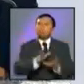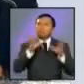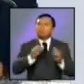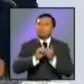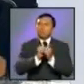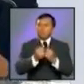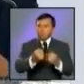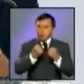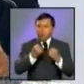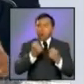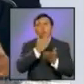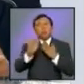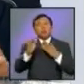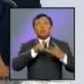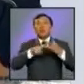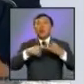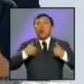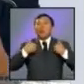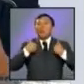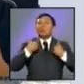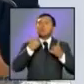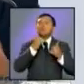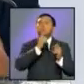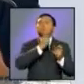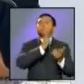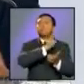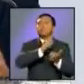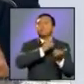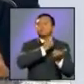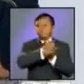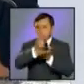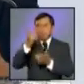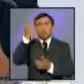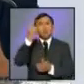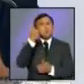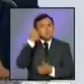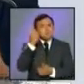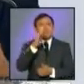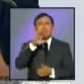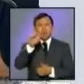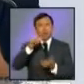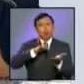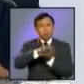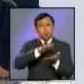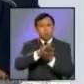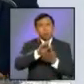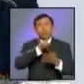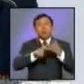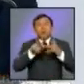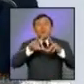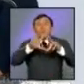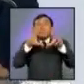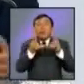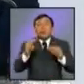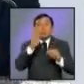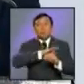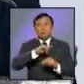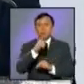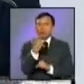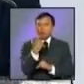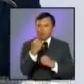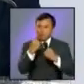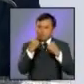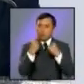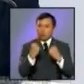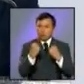limpiecito Ahora sus propuestas las propuestas de Peña Pues carentes de de